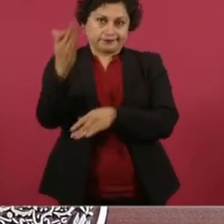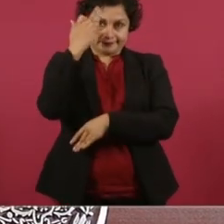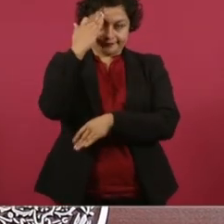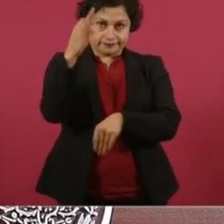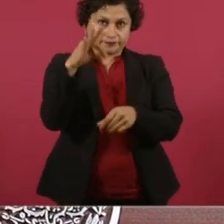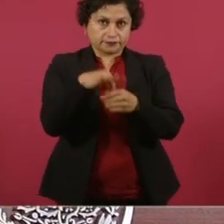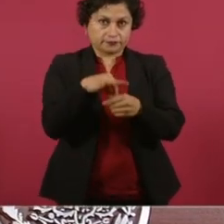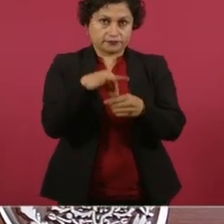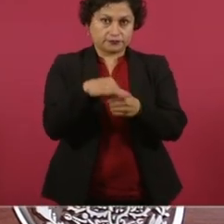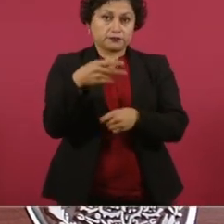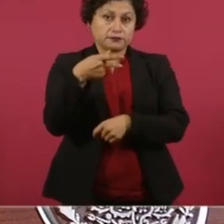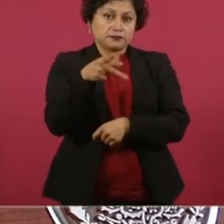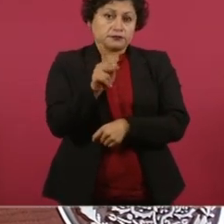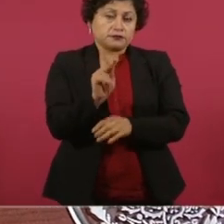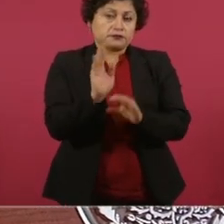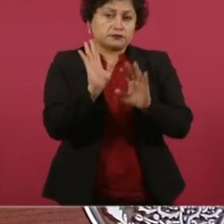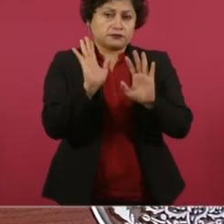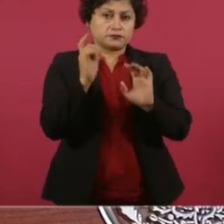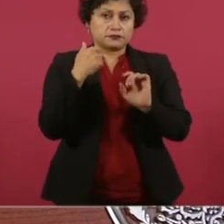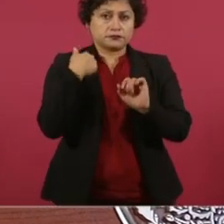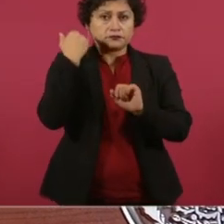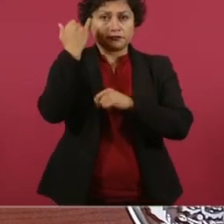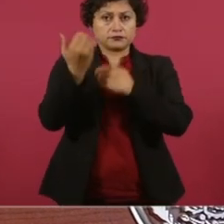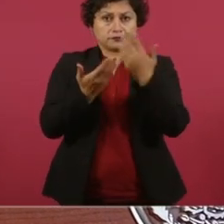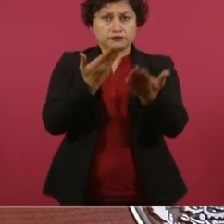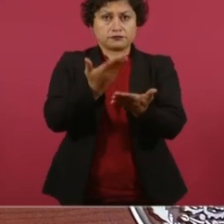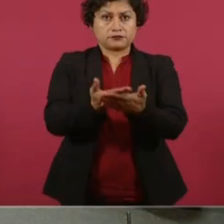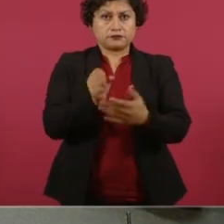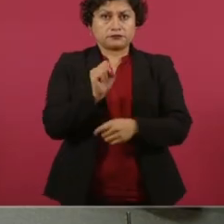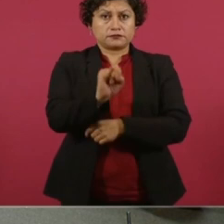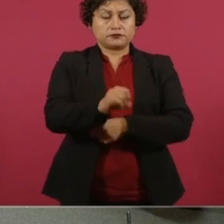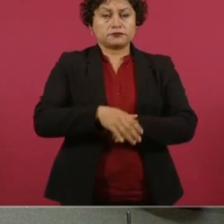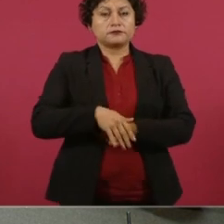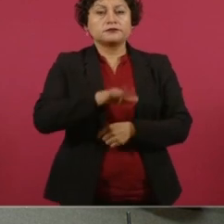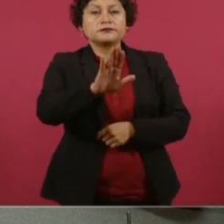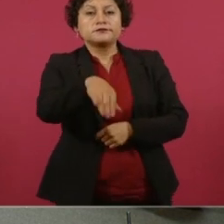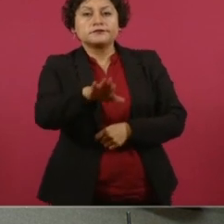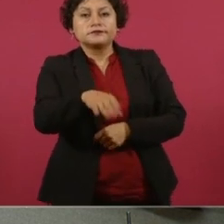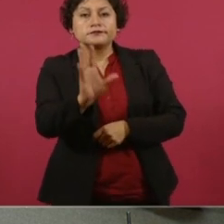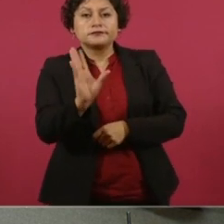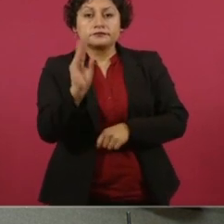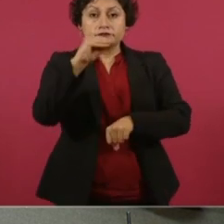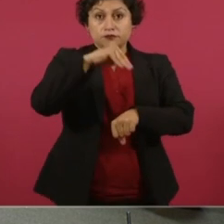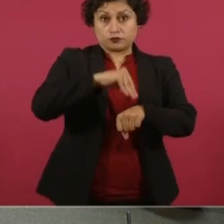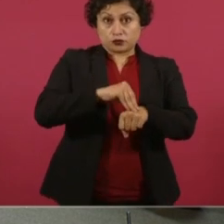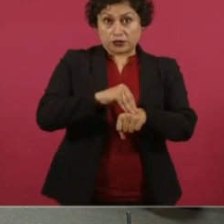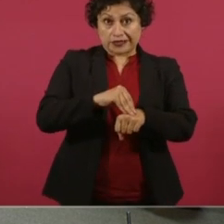voy a presentarla. ¿Pero sí va a meter lo del aguinaldo o no lo va a meter?